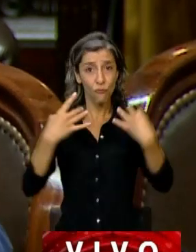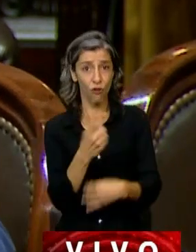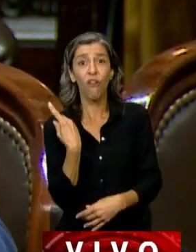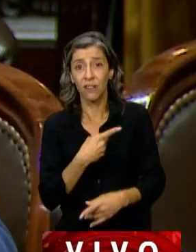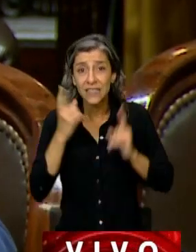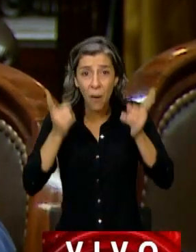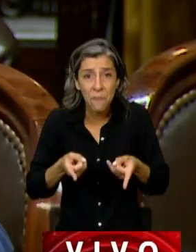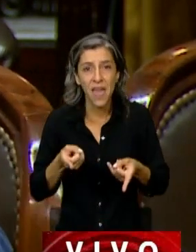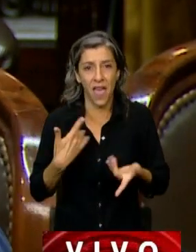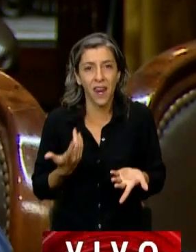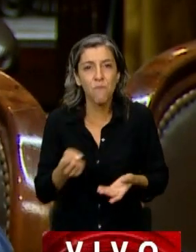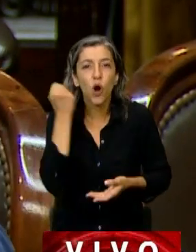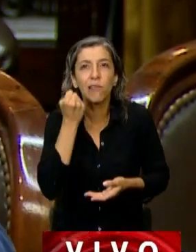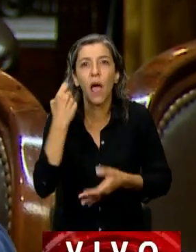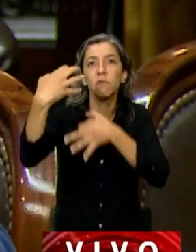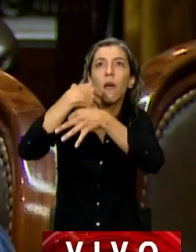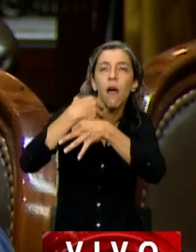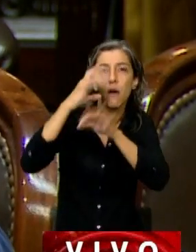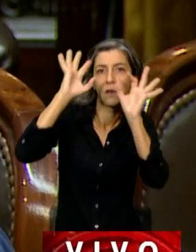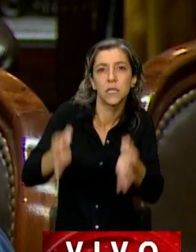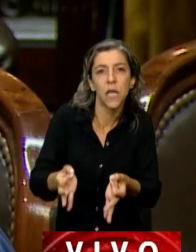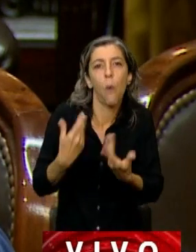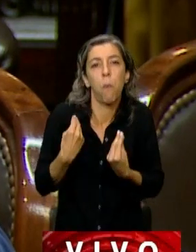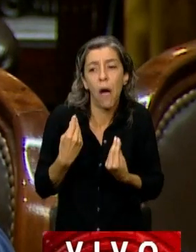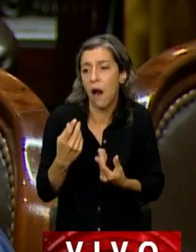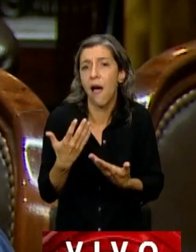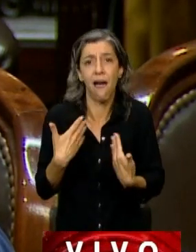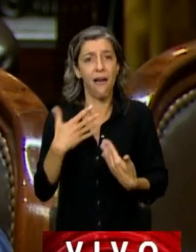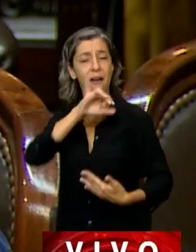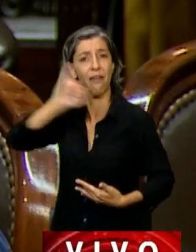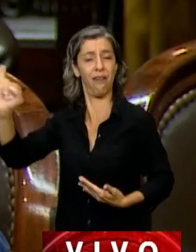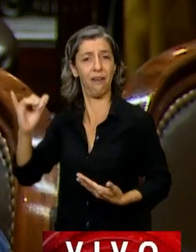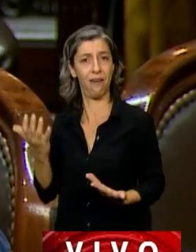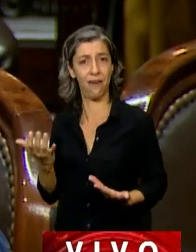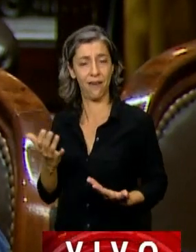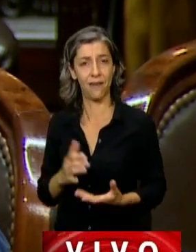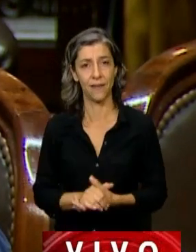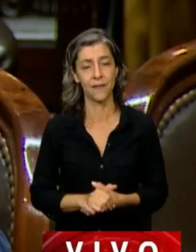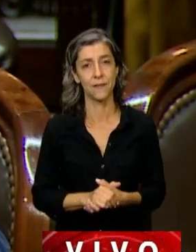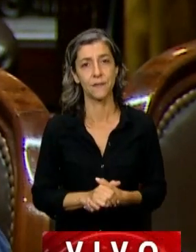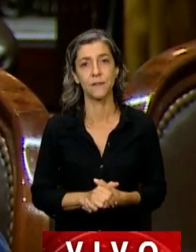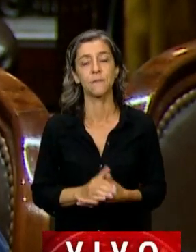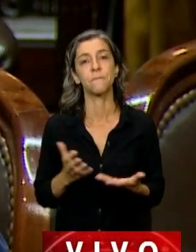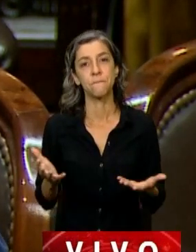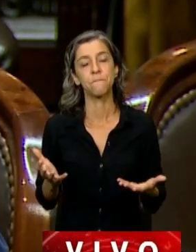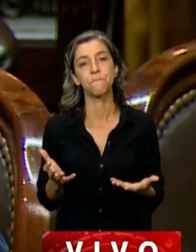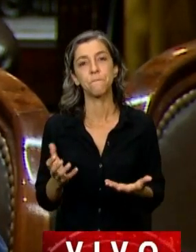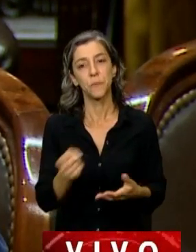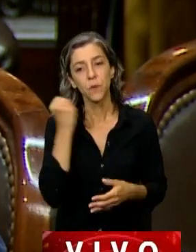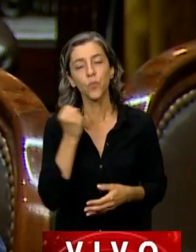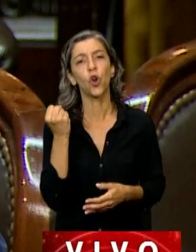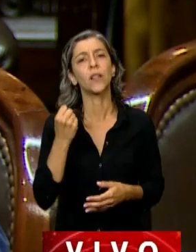en prevenir este tipo de hechos y de delitos. Y la importancia